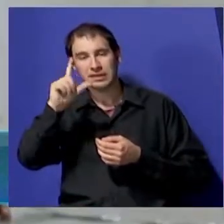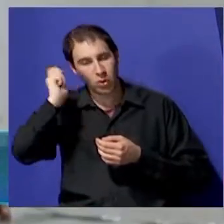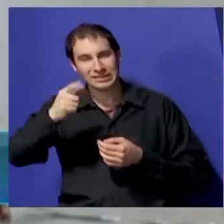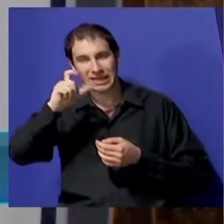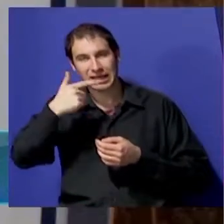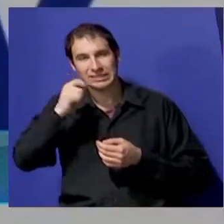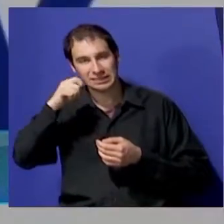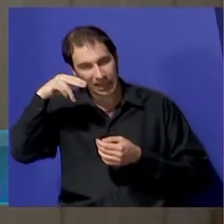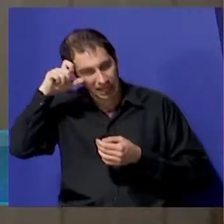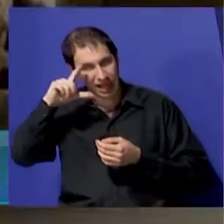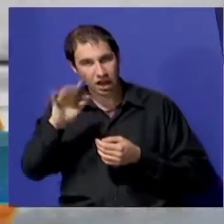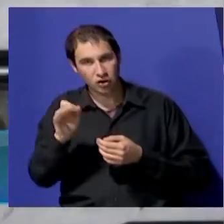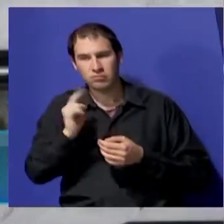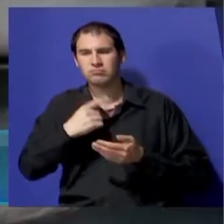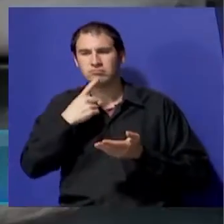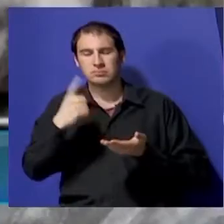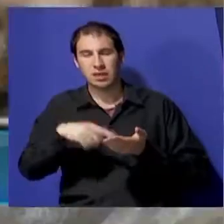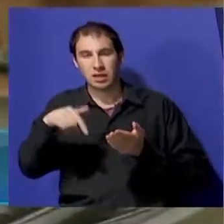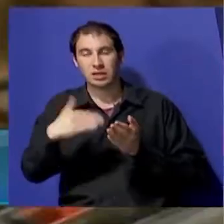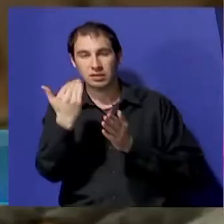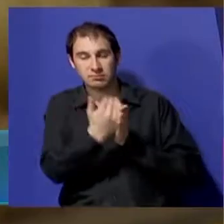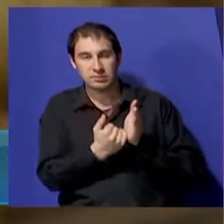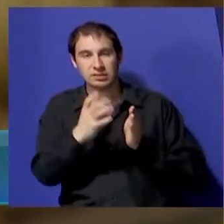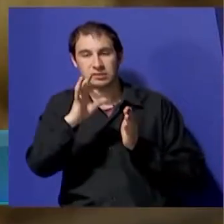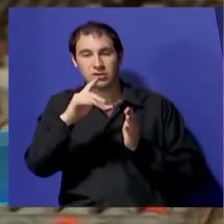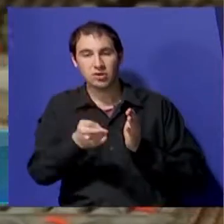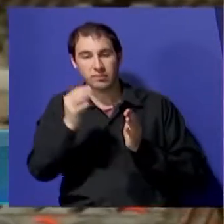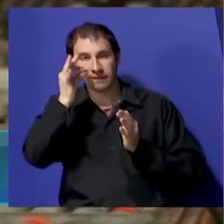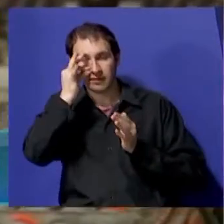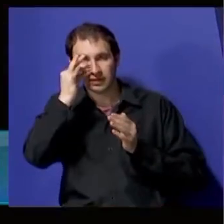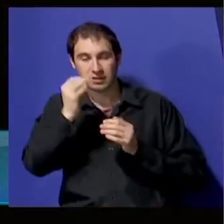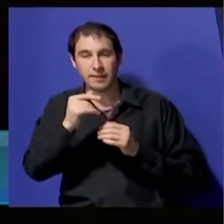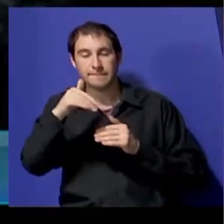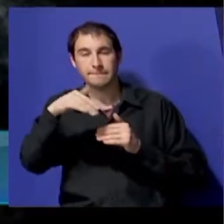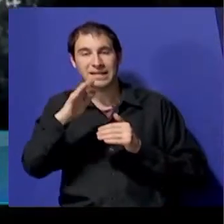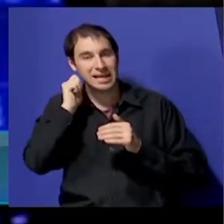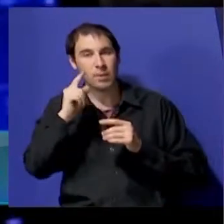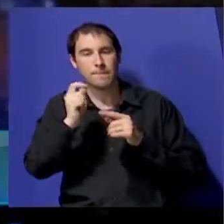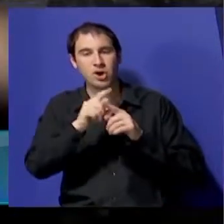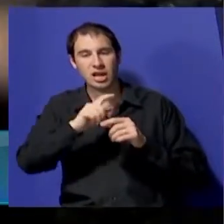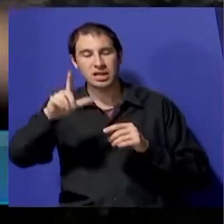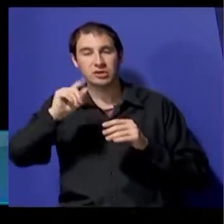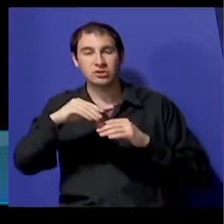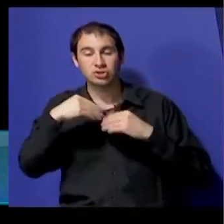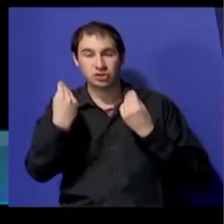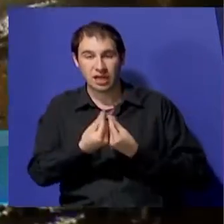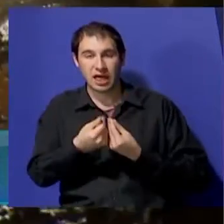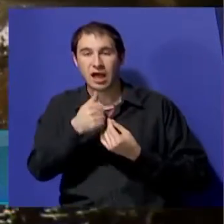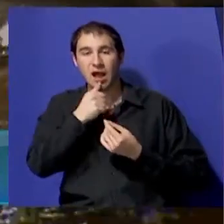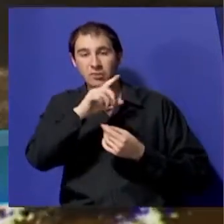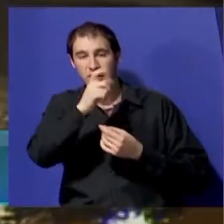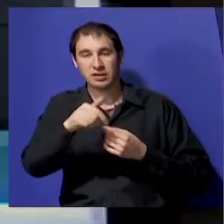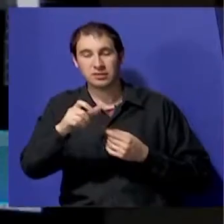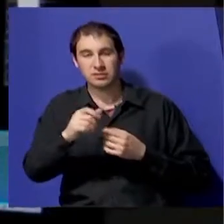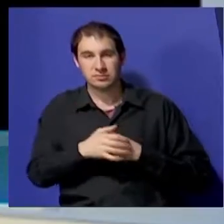en donde se determina que hay 0,20 miligramos por litro de cianuro total en el agua del río